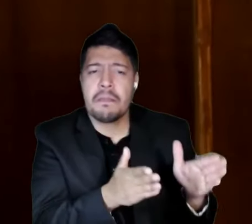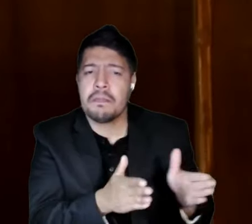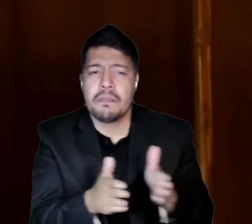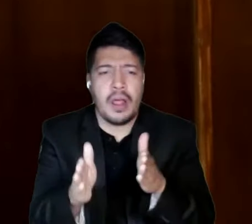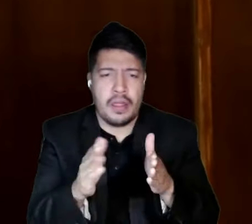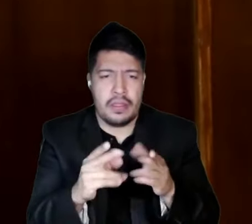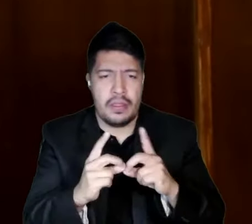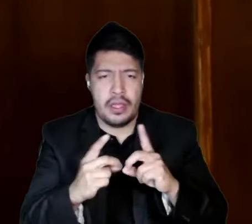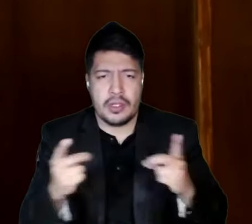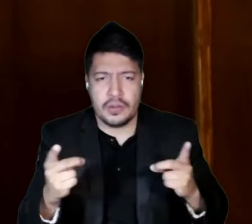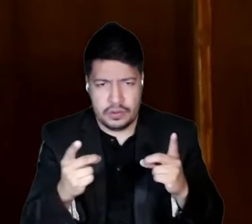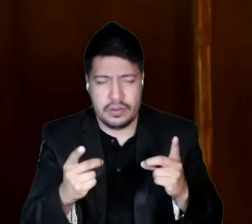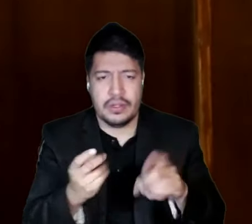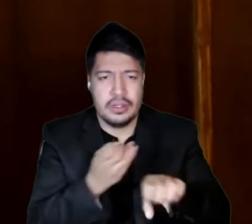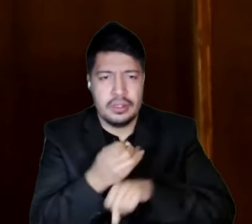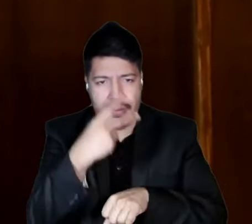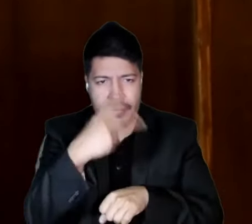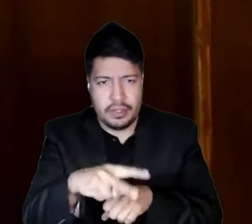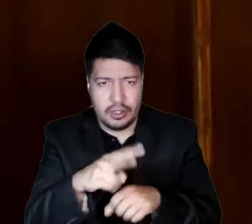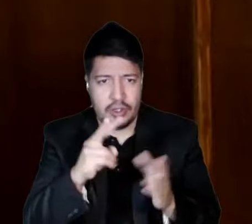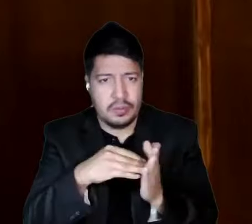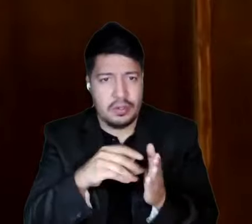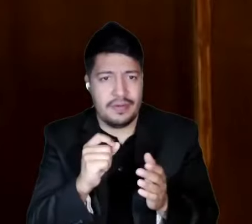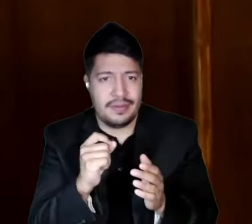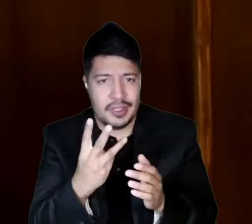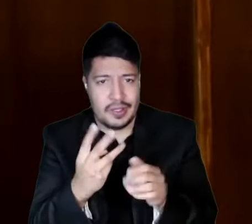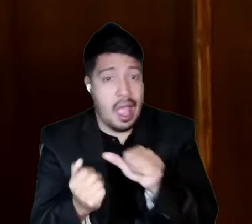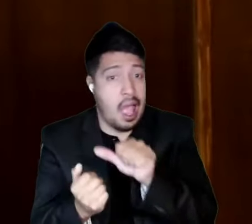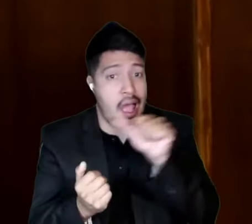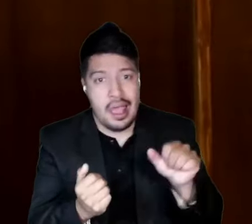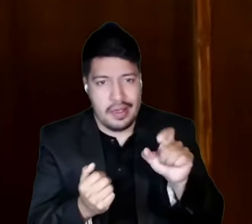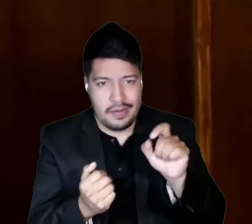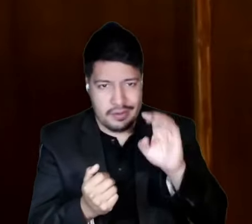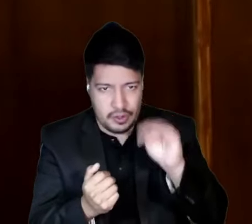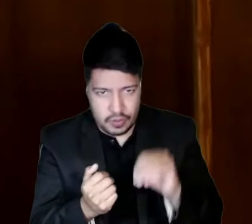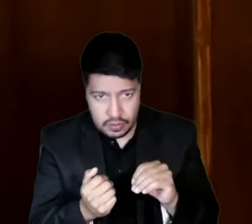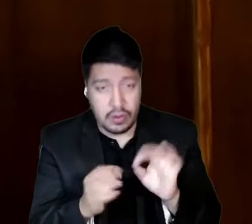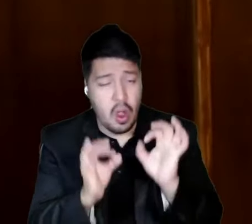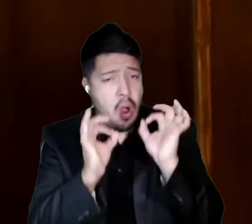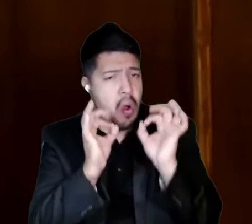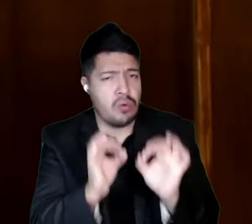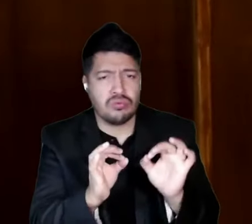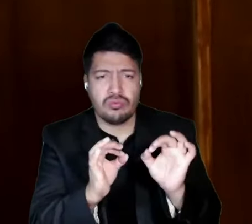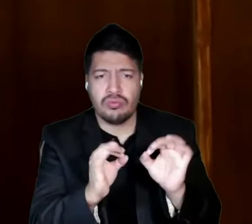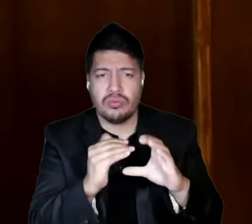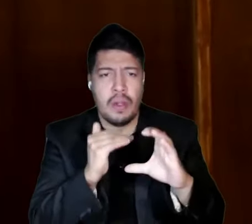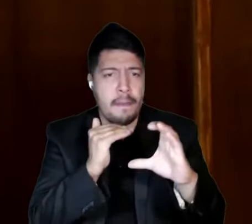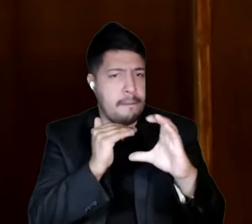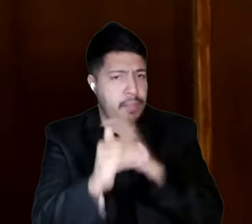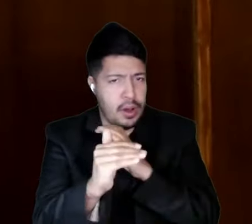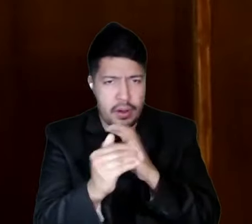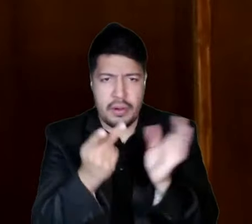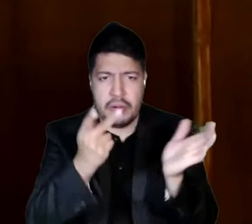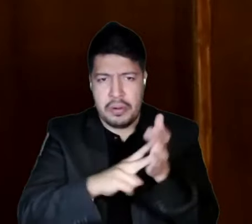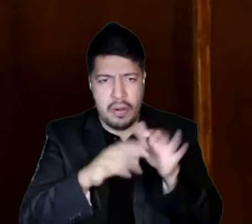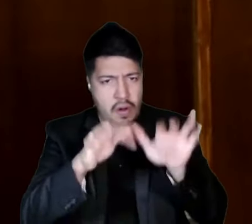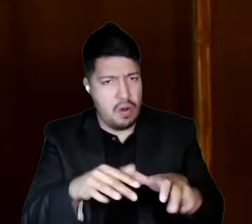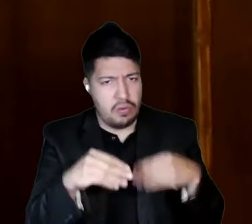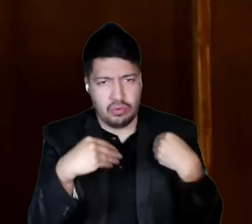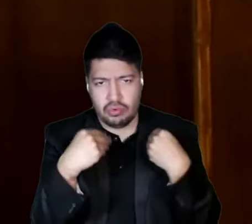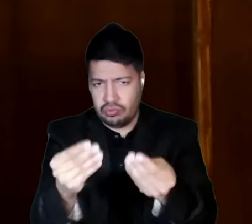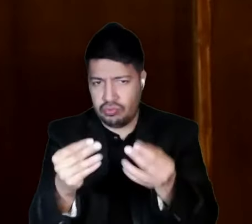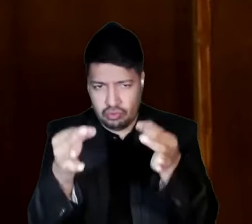2023 2029 en formato físico y electrónico con la finalidad de dar cumplimiento a lo previsto en el artículo